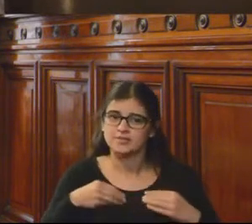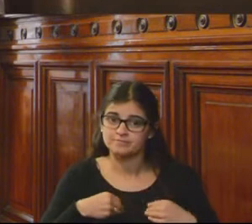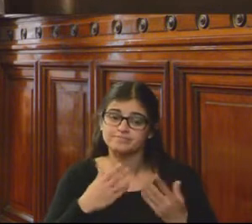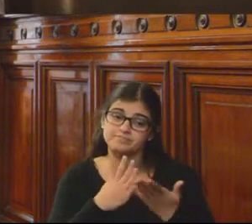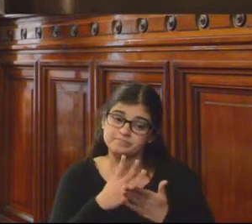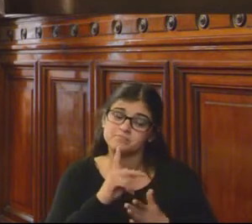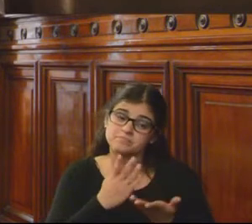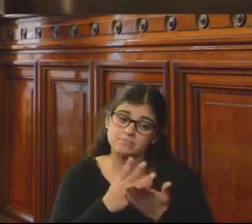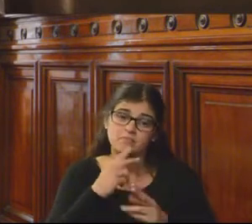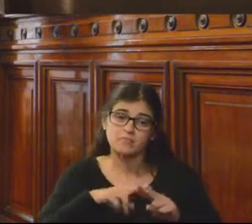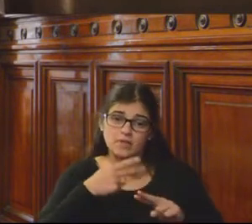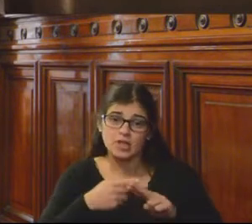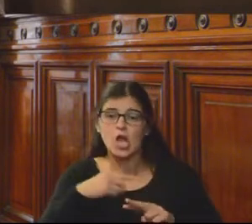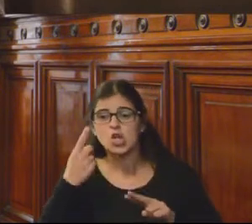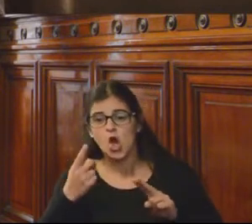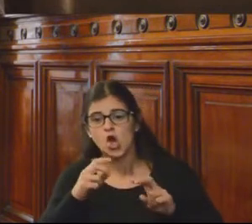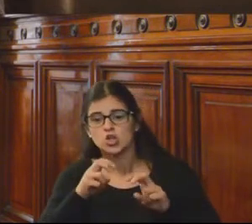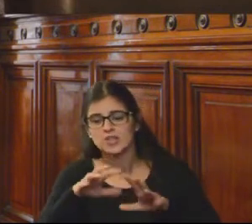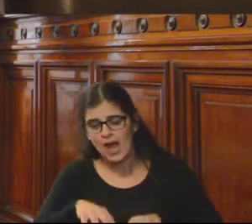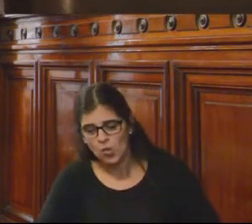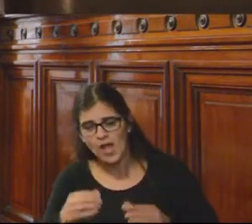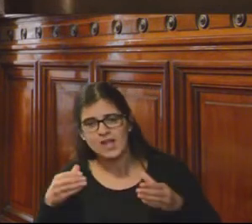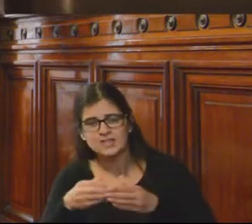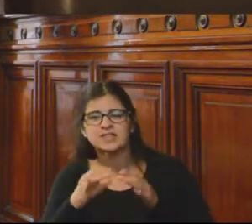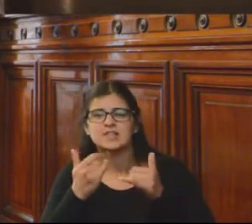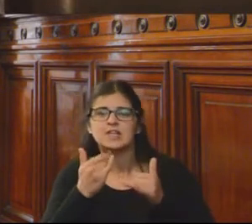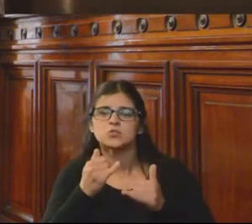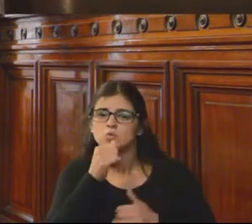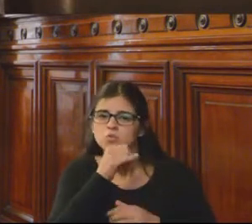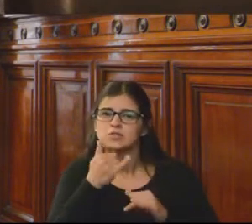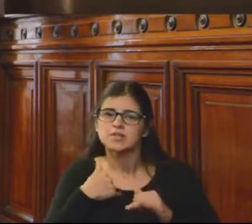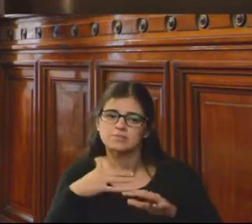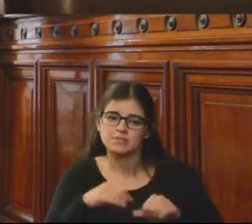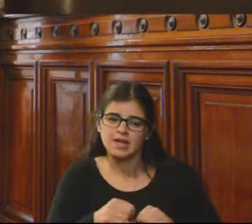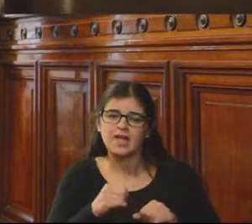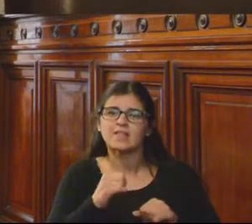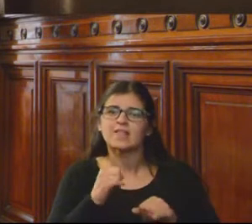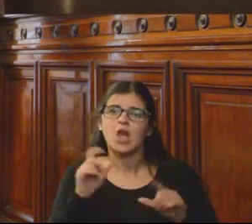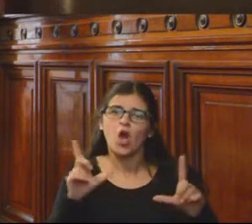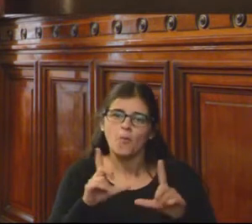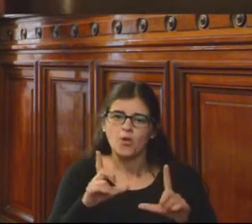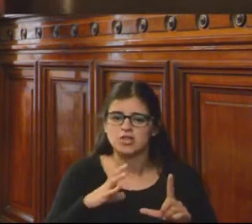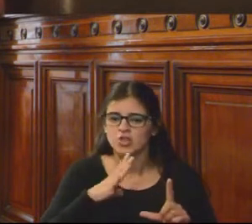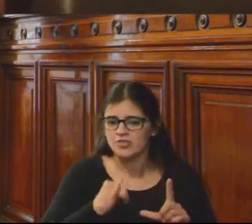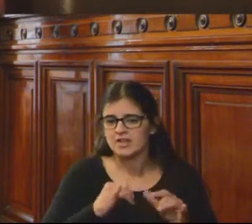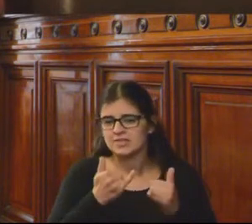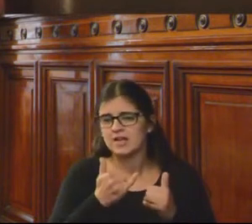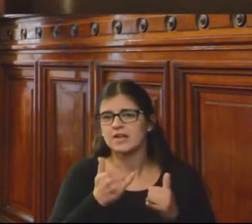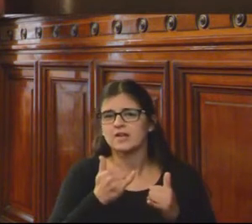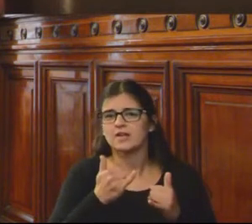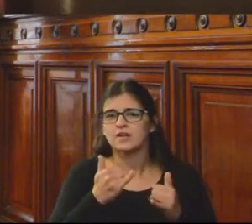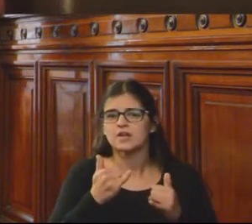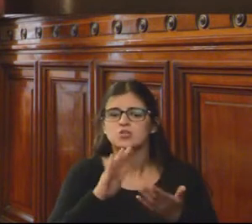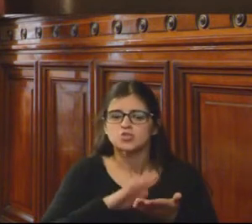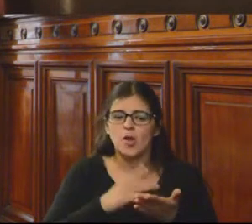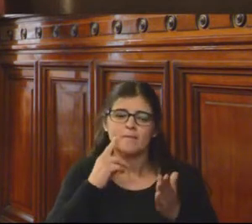hemos ratificado en otras audiencias. Se trata de medidas adoptadas por nuestra Comisión Nacional de Telecomunicaciones, estrictamente apegadas